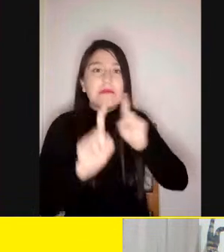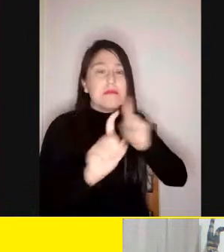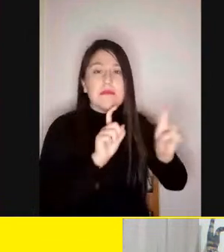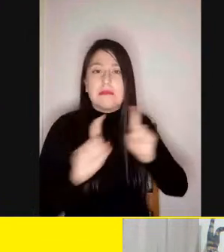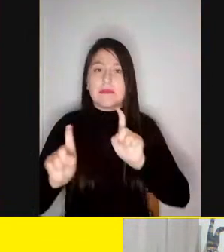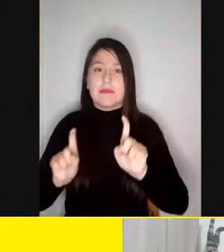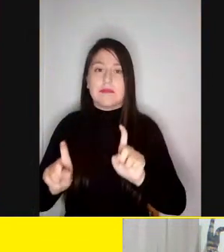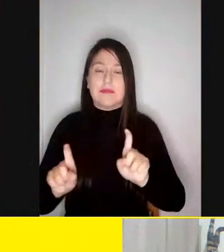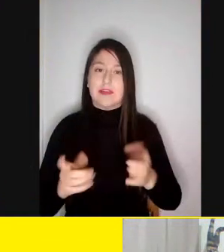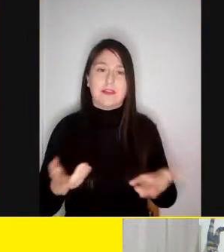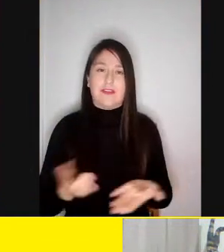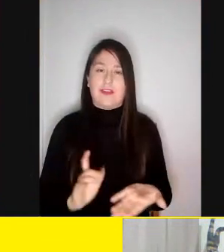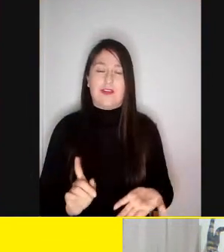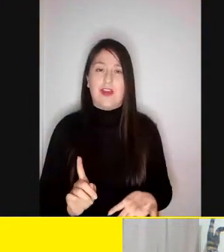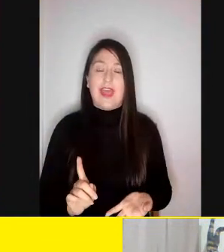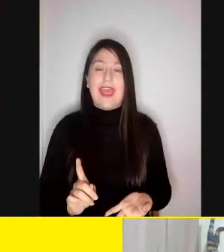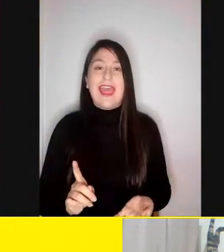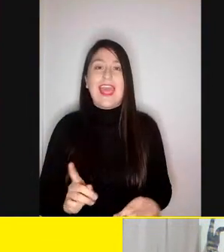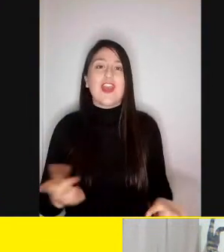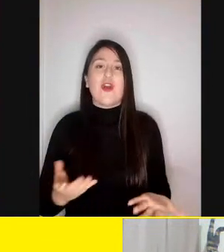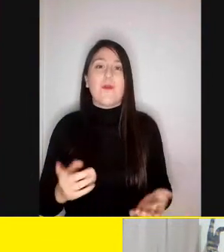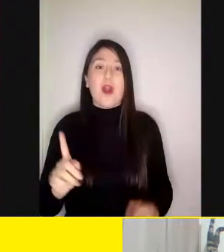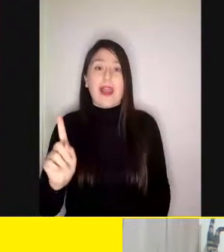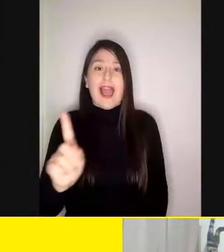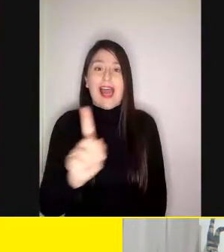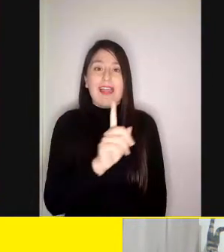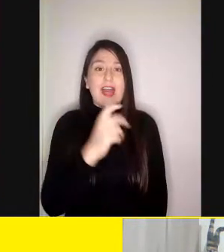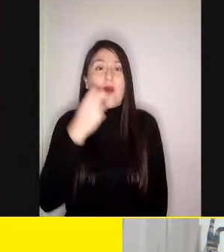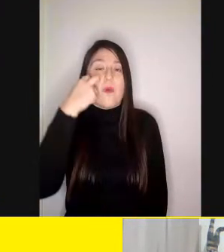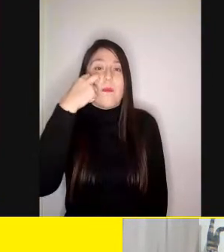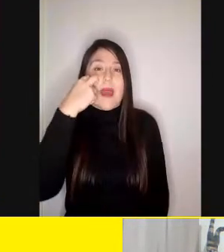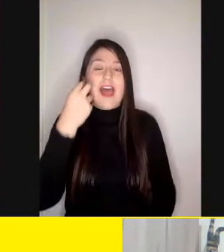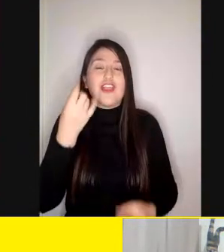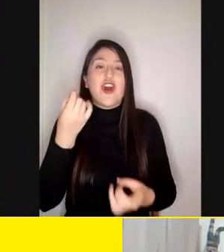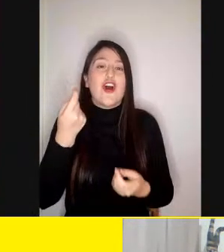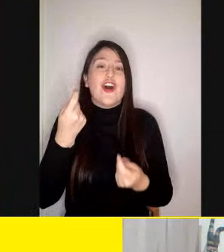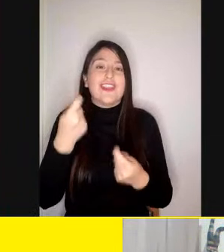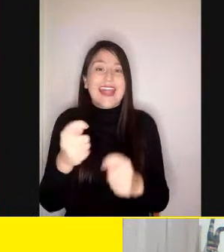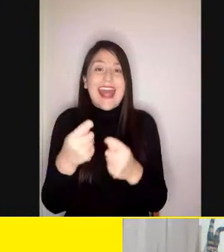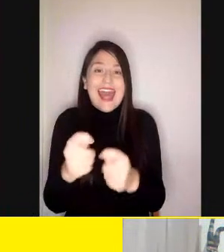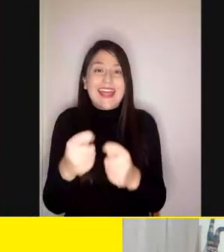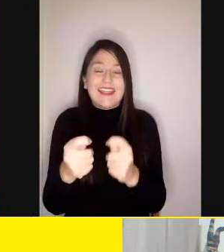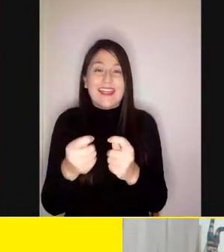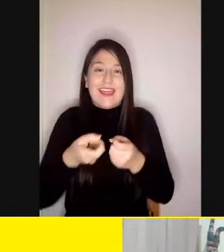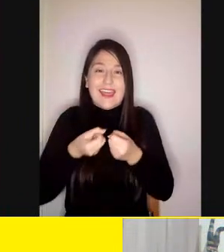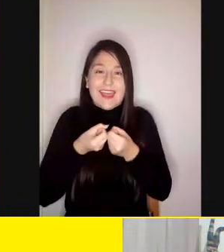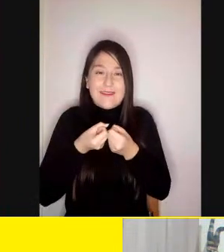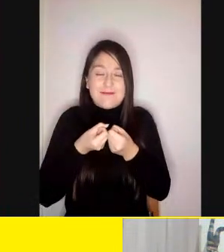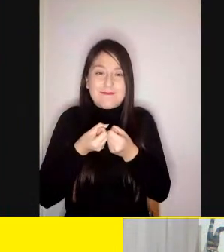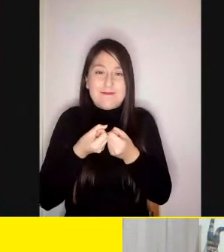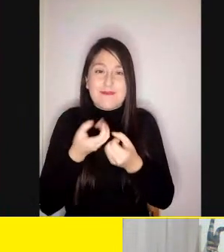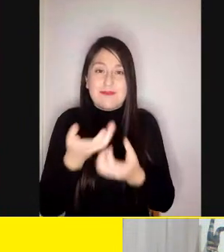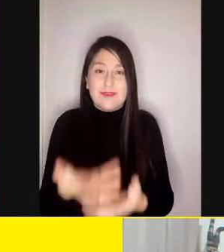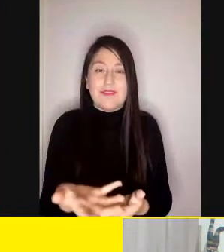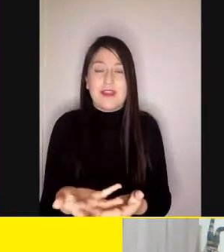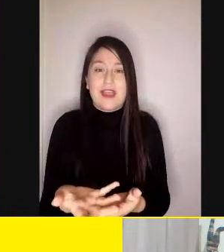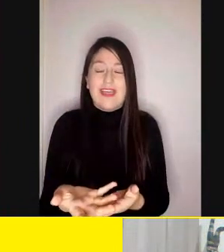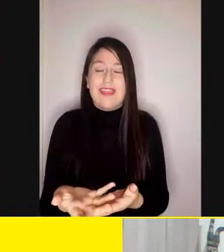de situaciones límites, de traumas o de momentos demasiado terribles, ¿no?